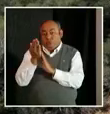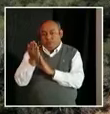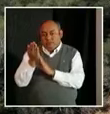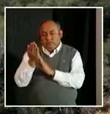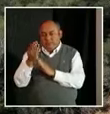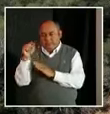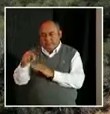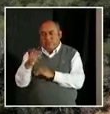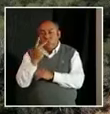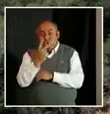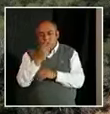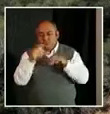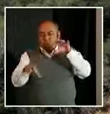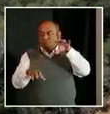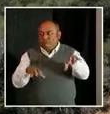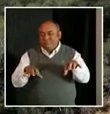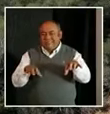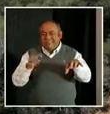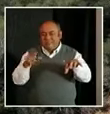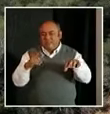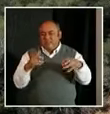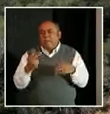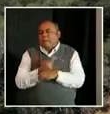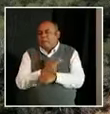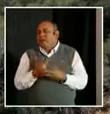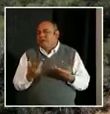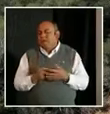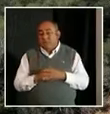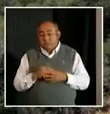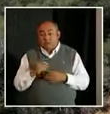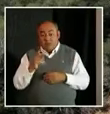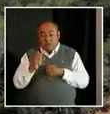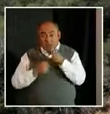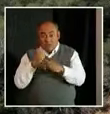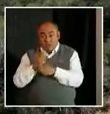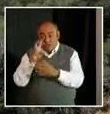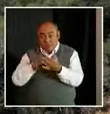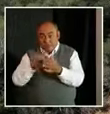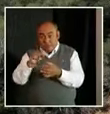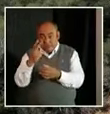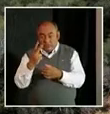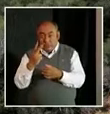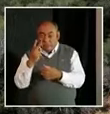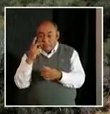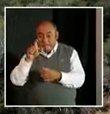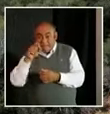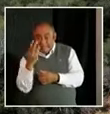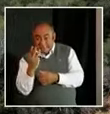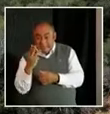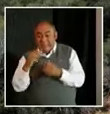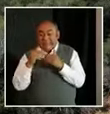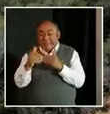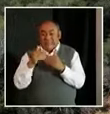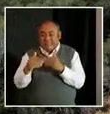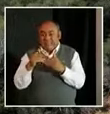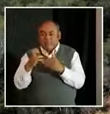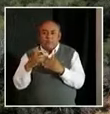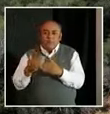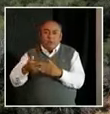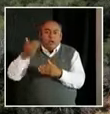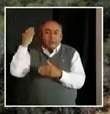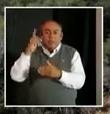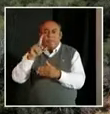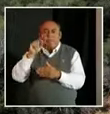hecho, pues no solo son las más importantes de este año, sino son las más importantes en las últimas 2 décadas, ¿no? Obras